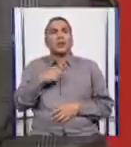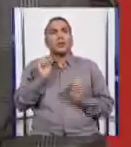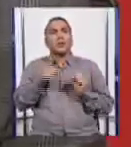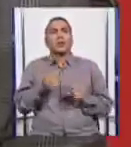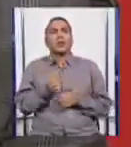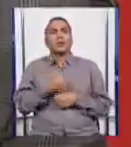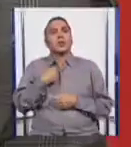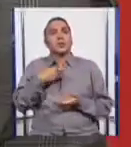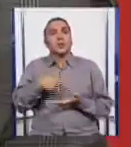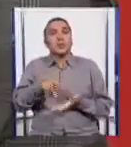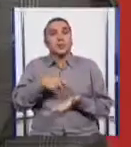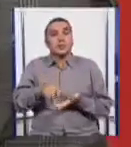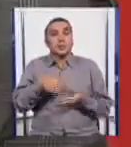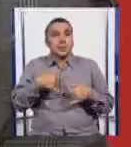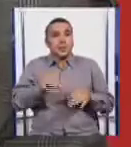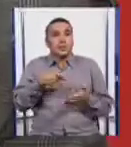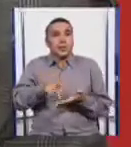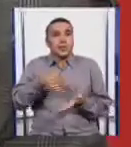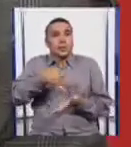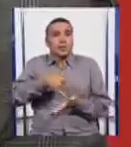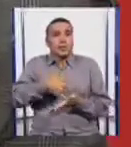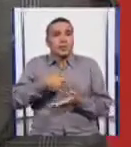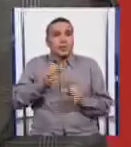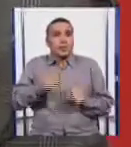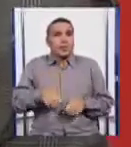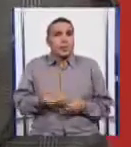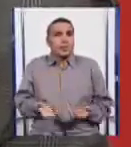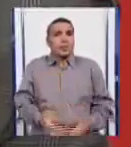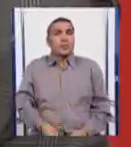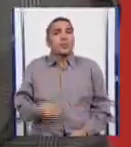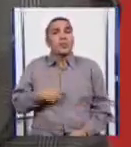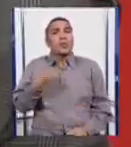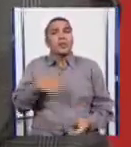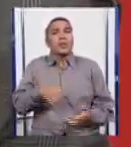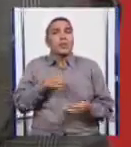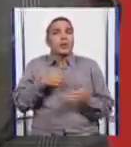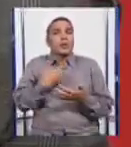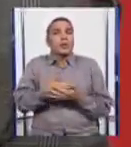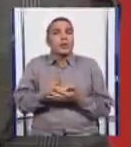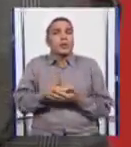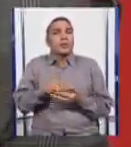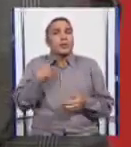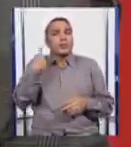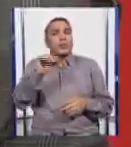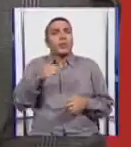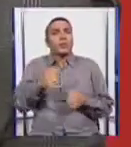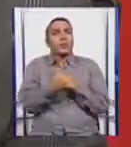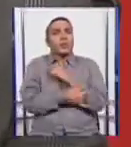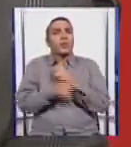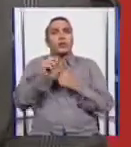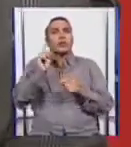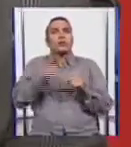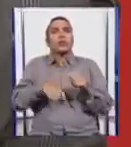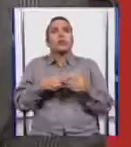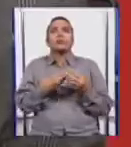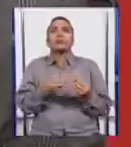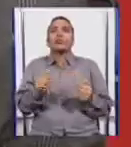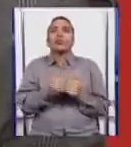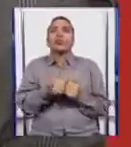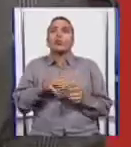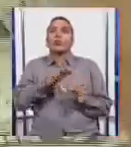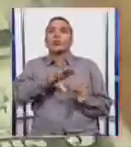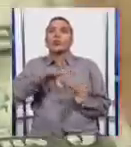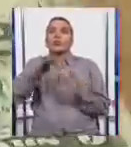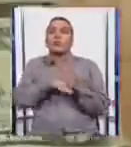seguir pagando tributos, creemos que los problemas estructurales de la economía del país no se solucionan quitando impuestos, todo lo